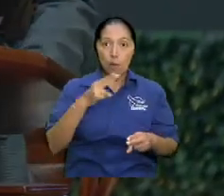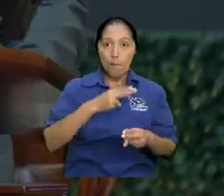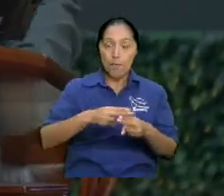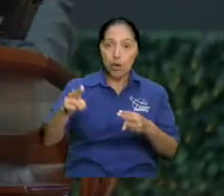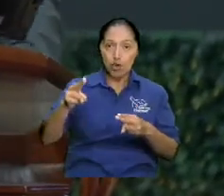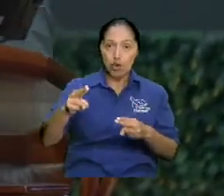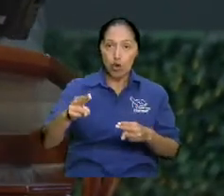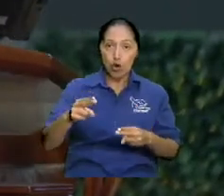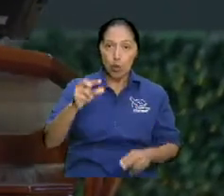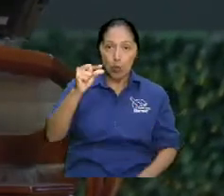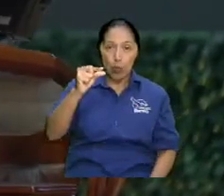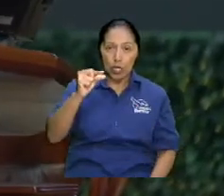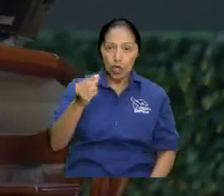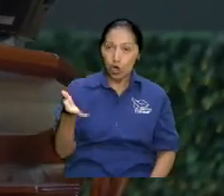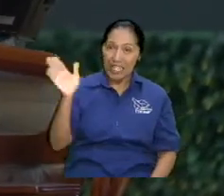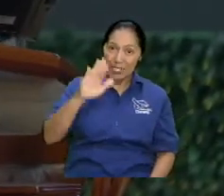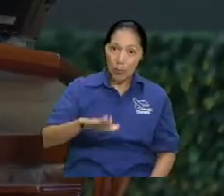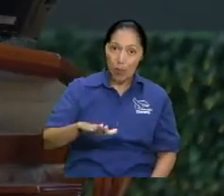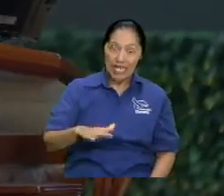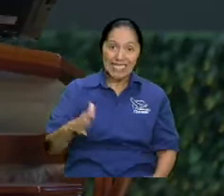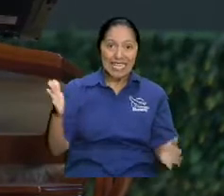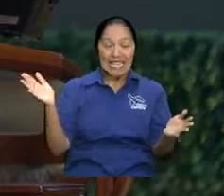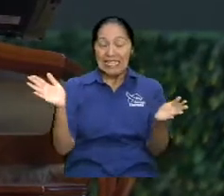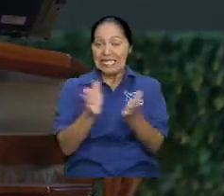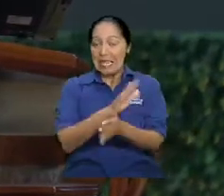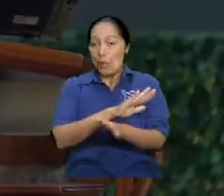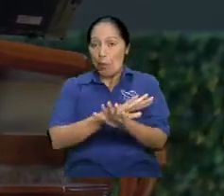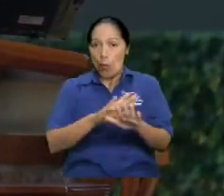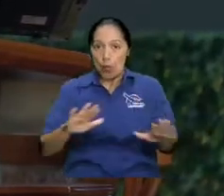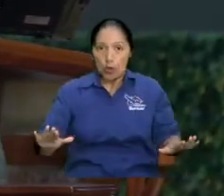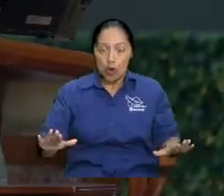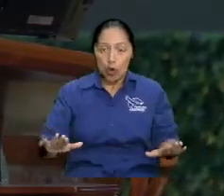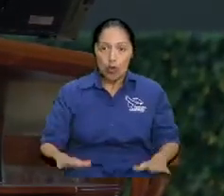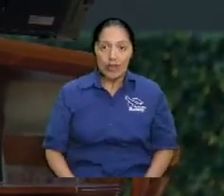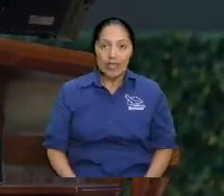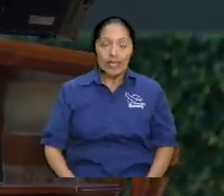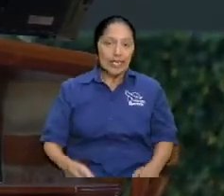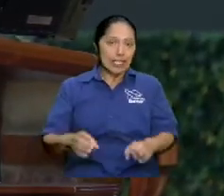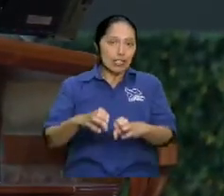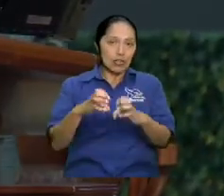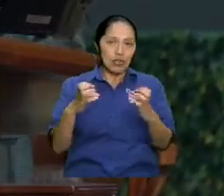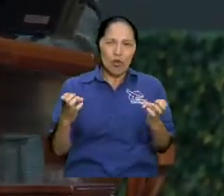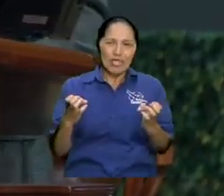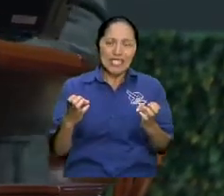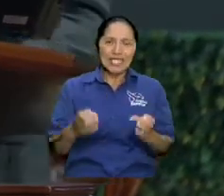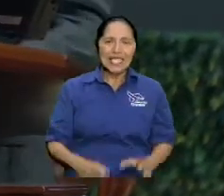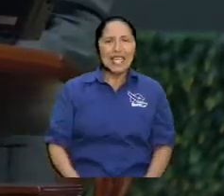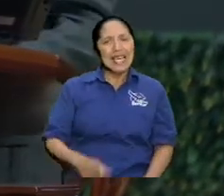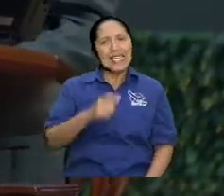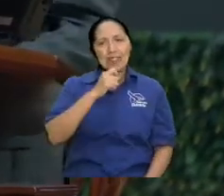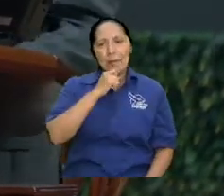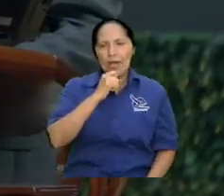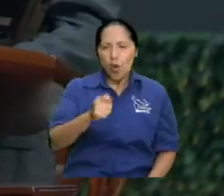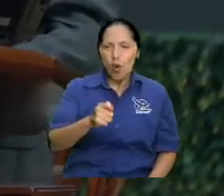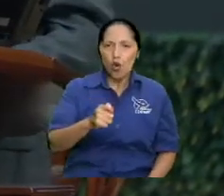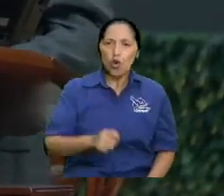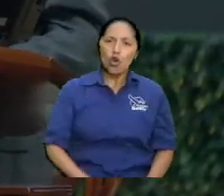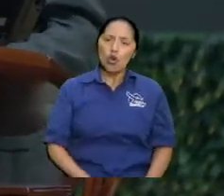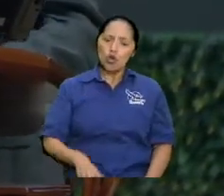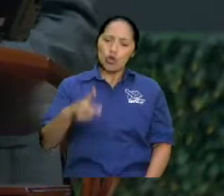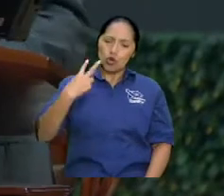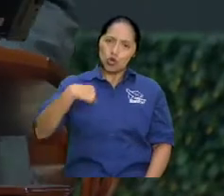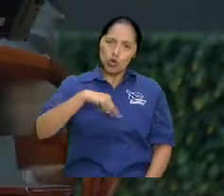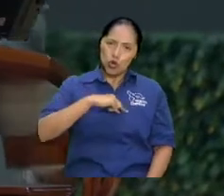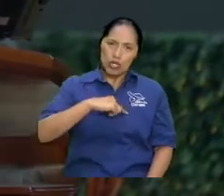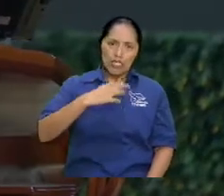conquistar tanto si con una gran borrachera se murió, ¿verdad? Mejor si hubiera conquistado esa área y otras que tenía y hubiera vivido más